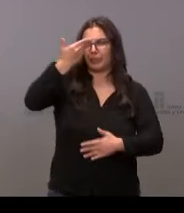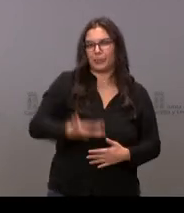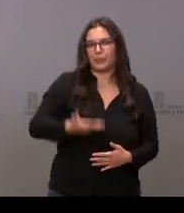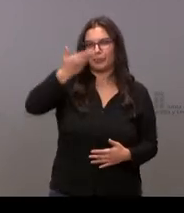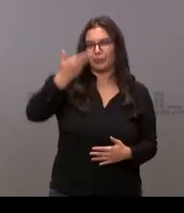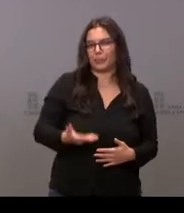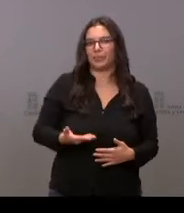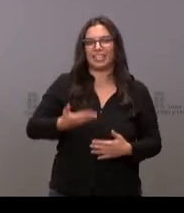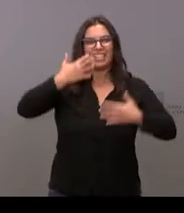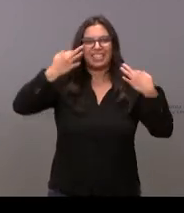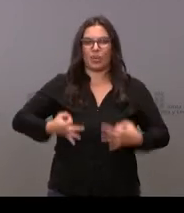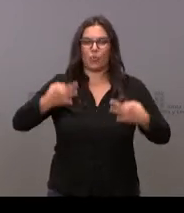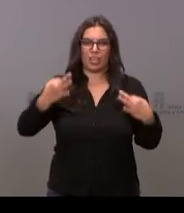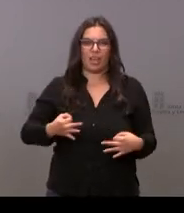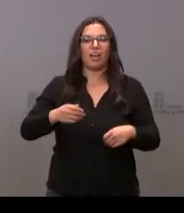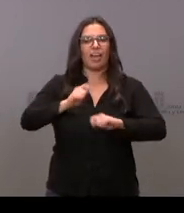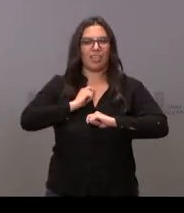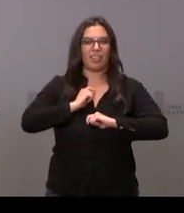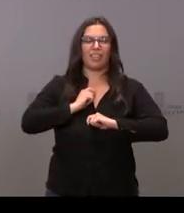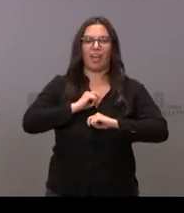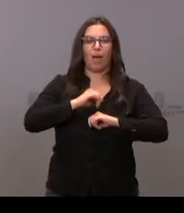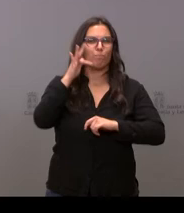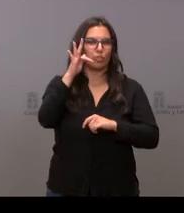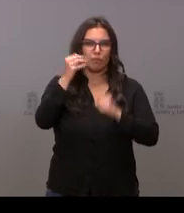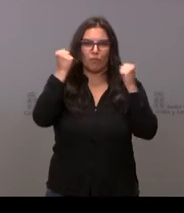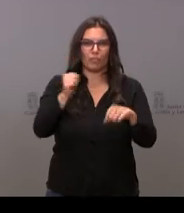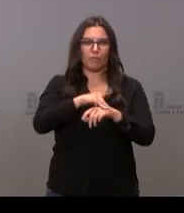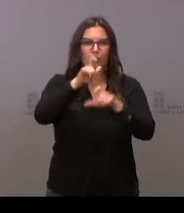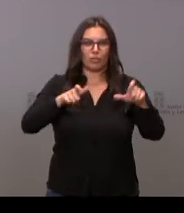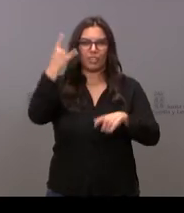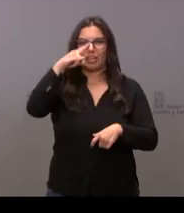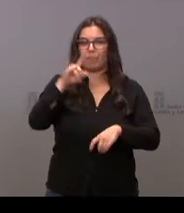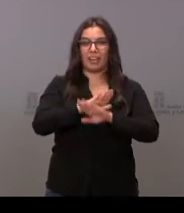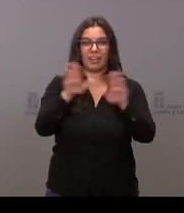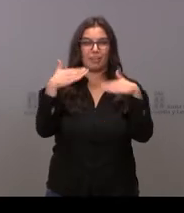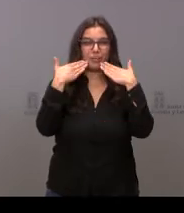muchas satisfacciones a los salmantinos por mi parte nada más muchas gracias